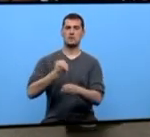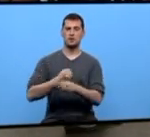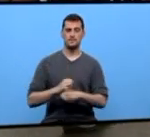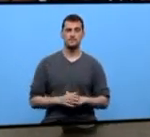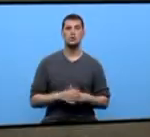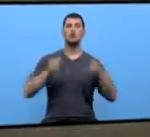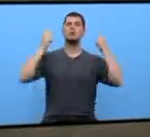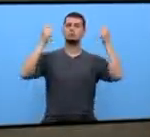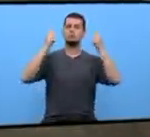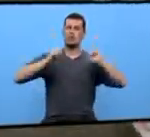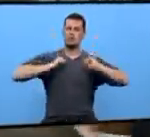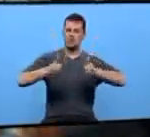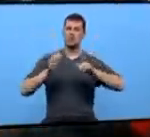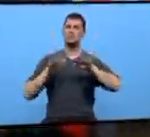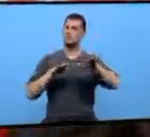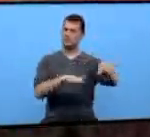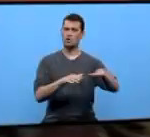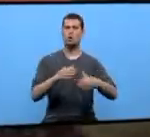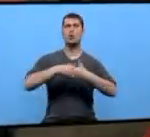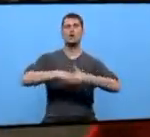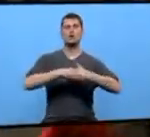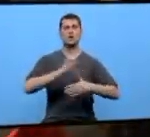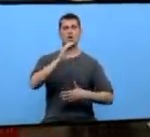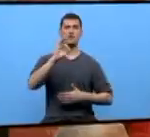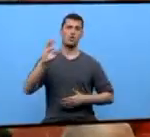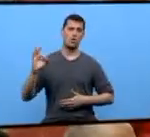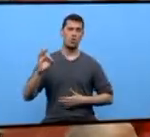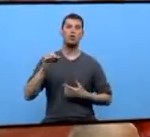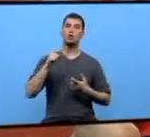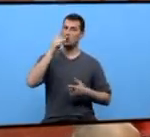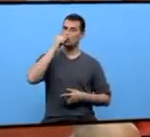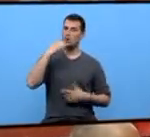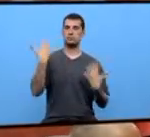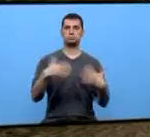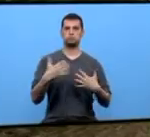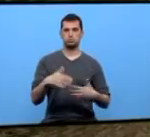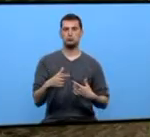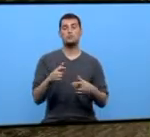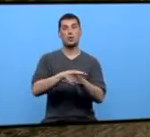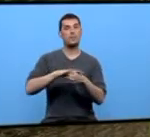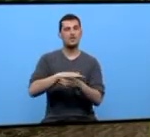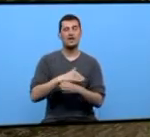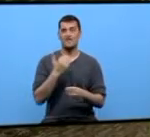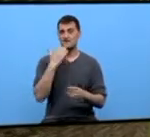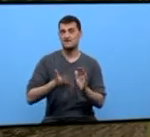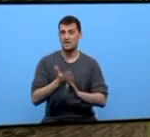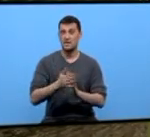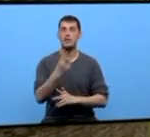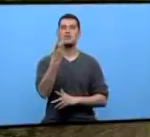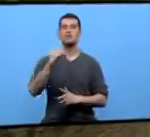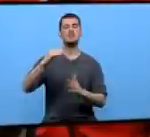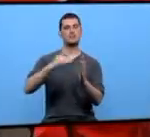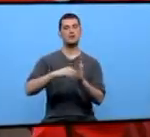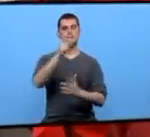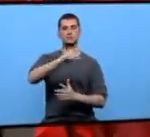As consignas coas que arrincou a manifestación de UGT e Comisións Obreiras en Lugo foron inequívocas nunha provincia con preto de 30.000 persoas